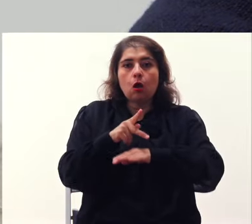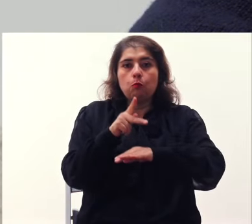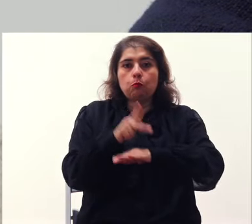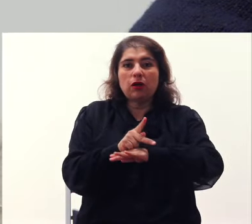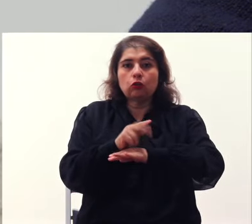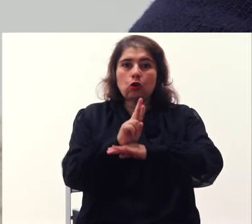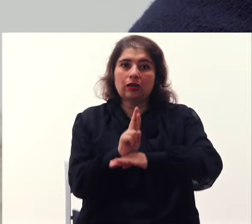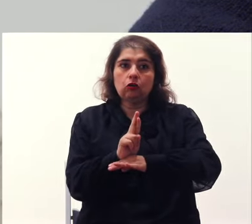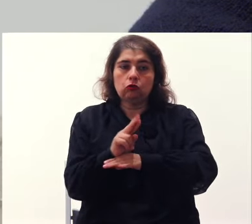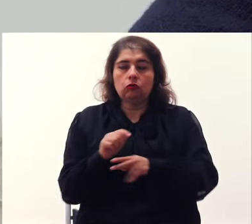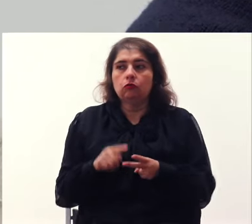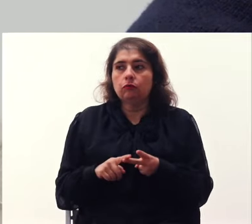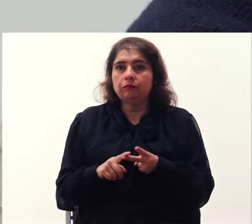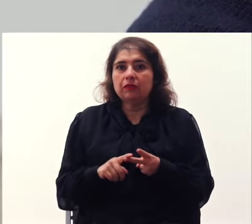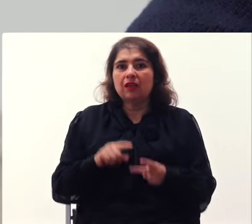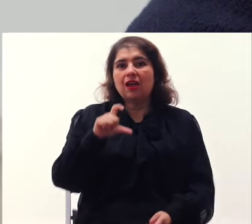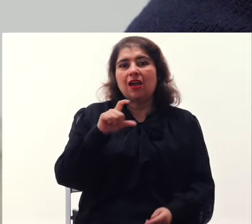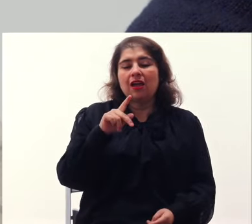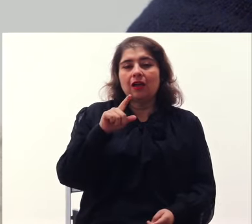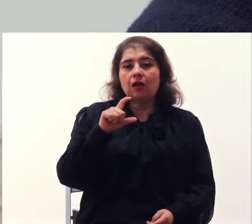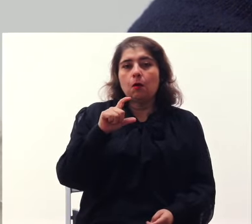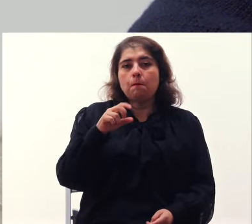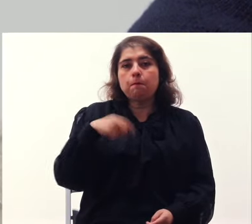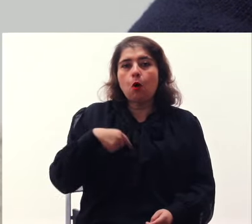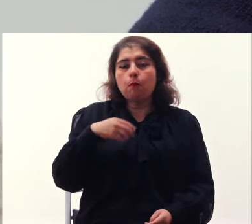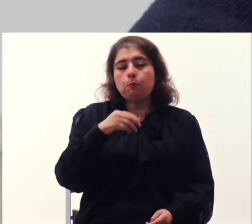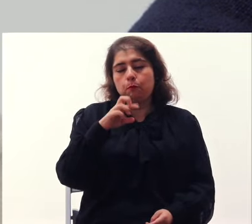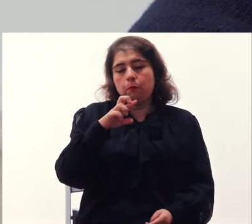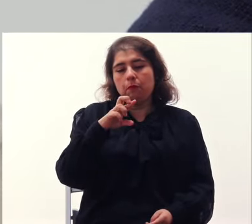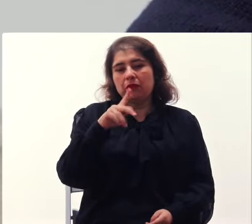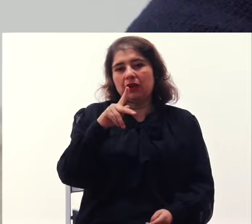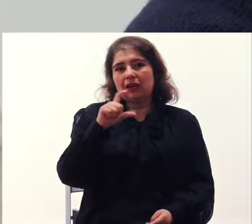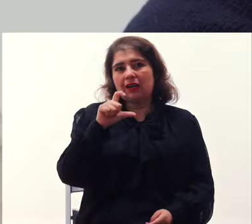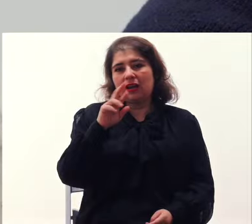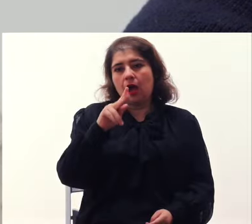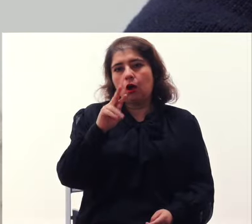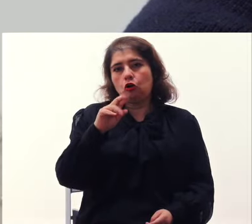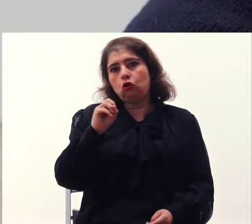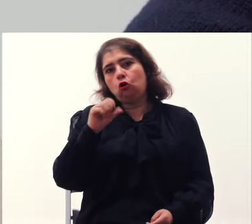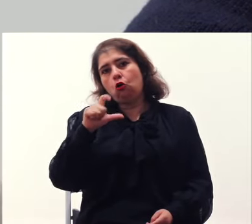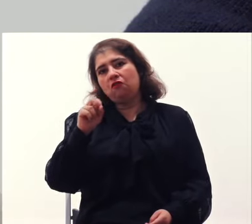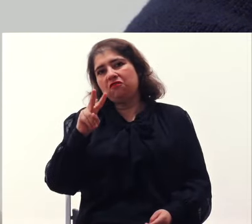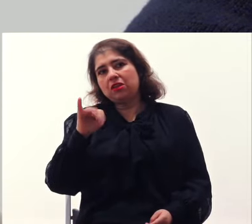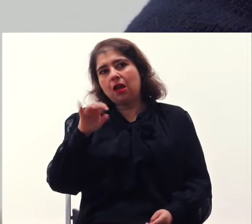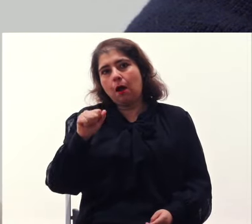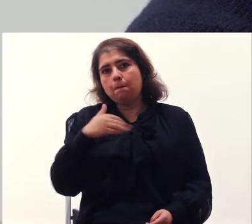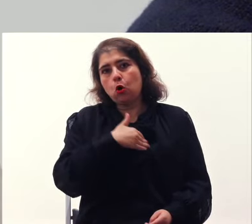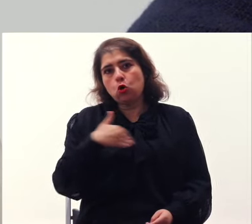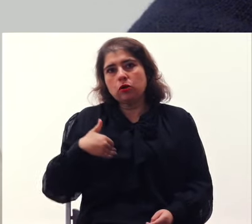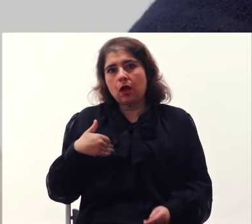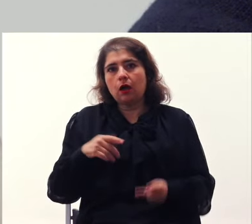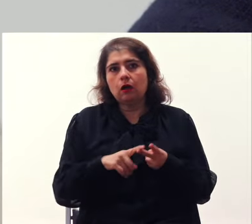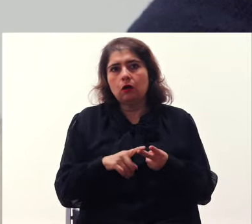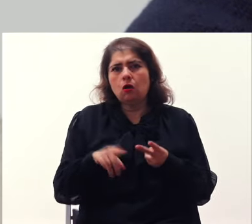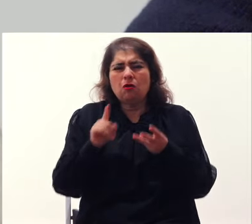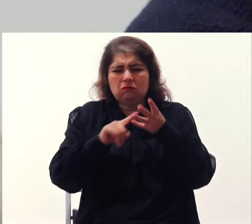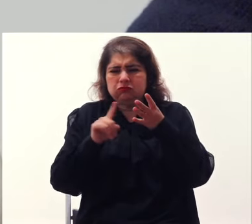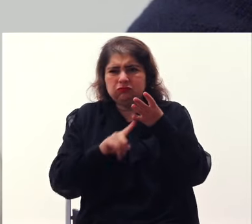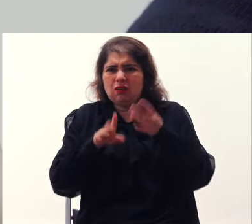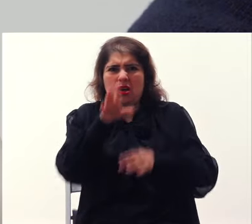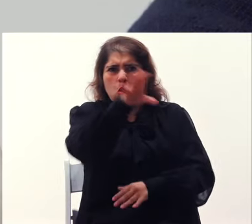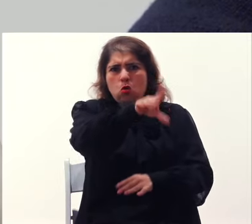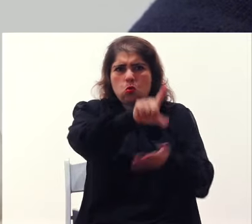de Puerto Rico, está la Bienal de Grabado en Cracovia, Polonia, está la Bienal de Artes Gráficas en Ljubljana. Y